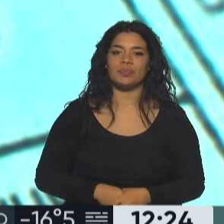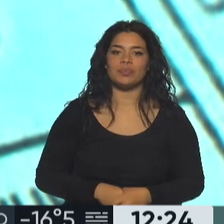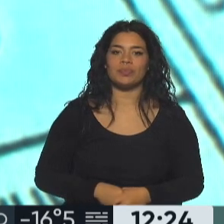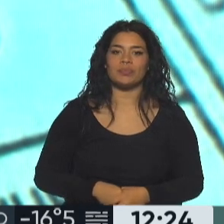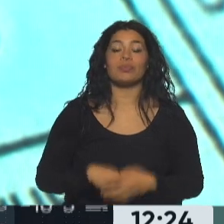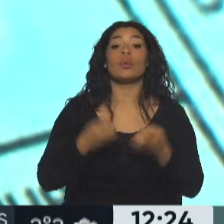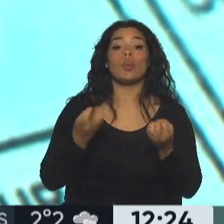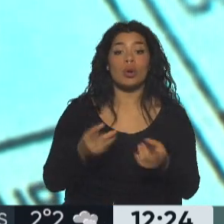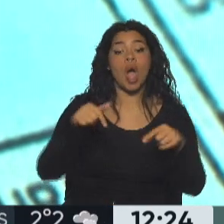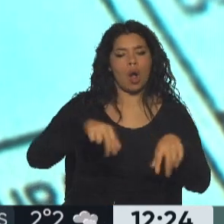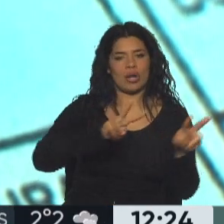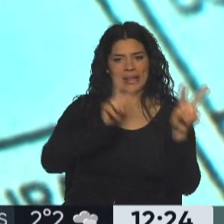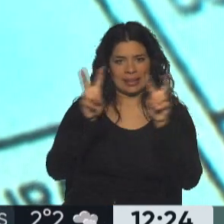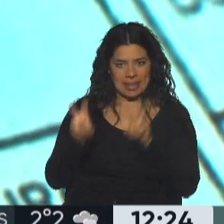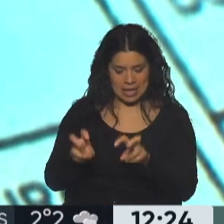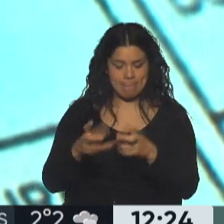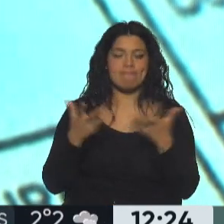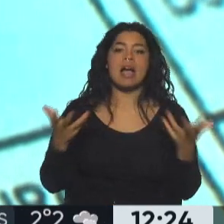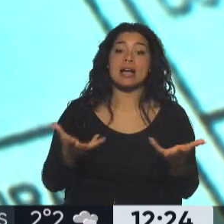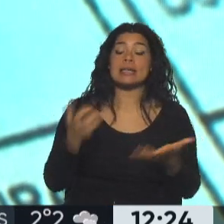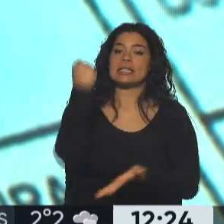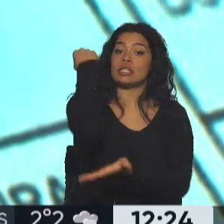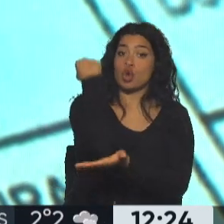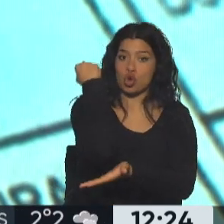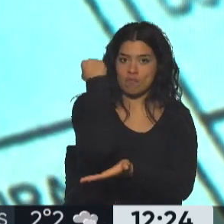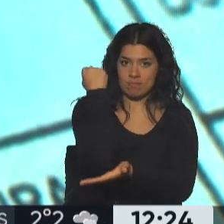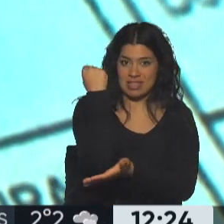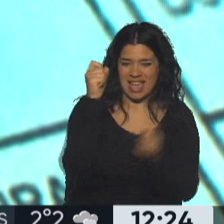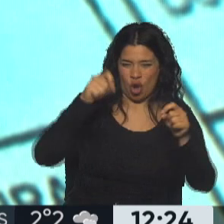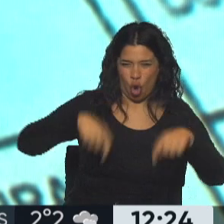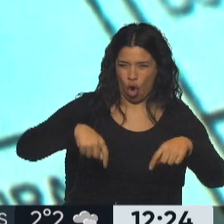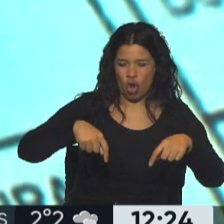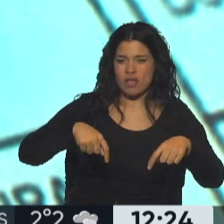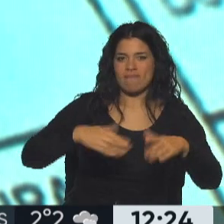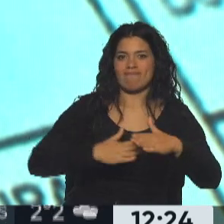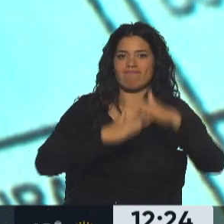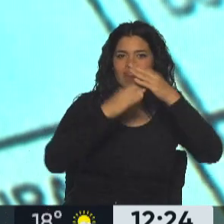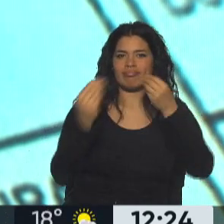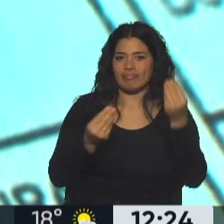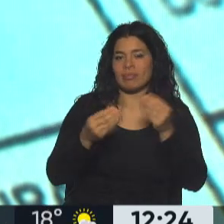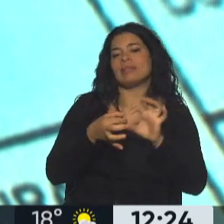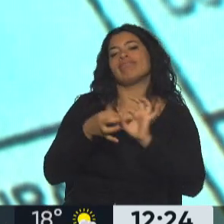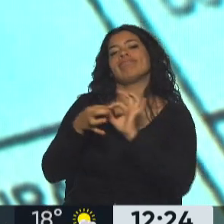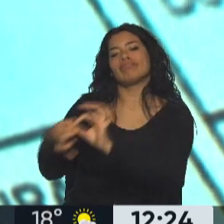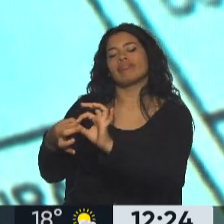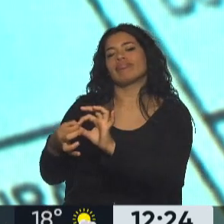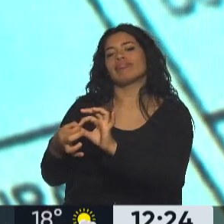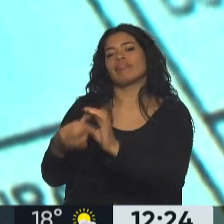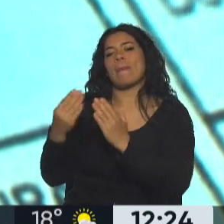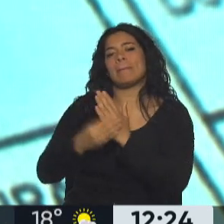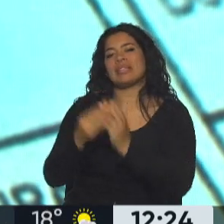Nos ocupa ya mismo, obviamente, el tema económico del día. Tiene que ver con el anuncio del ministro de Economía y candidato presidencial Sergio Massa. La